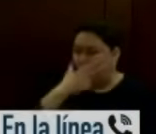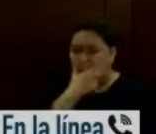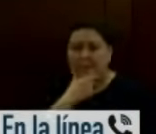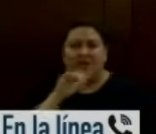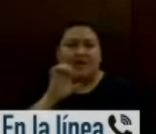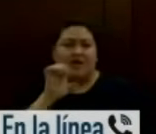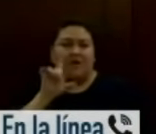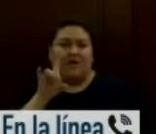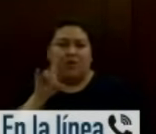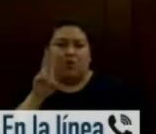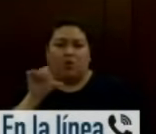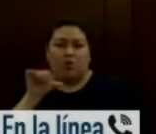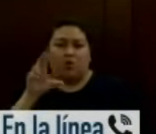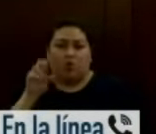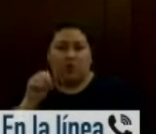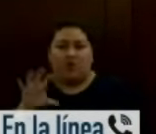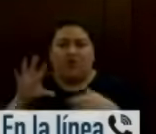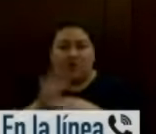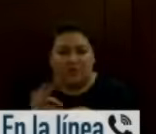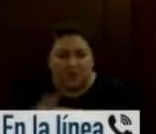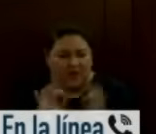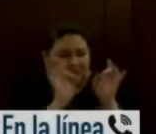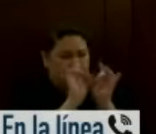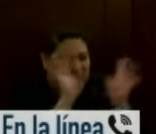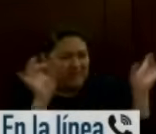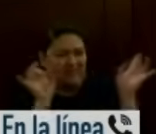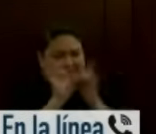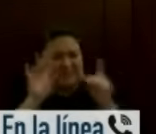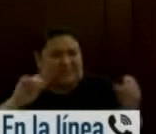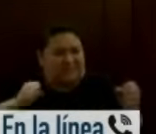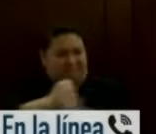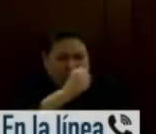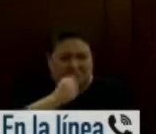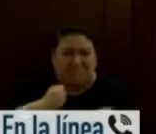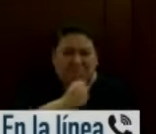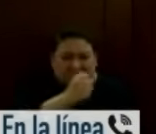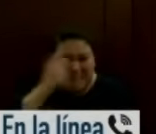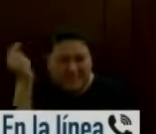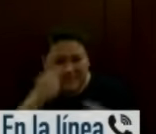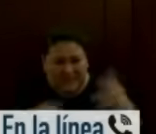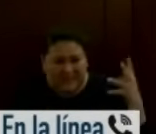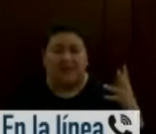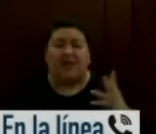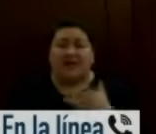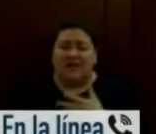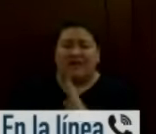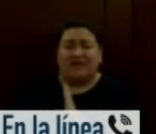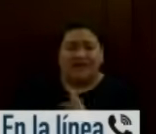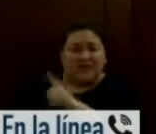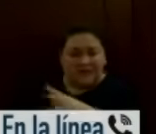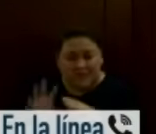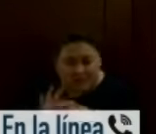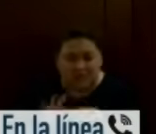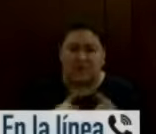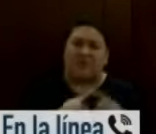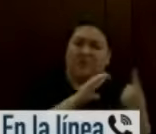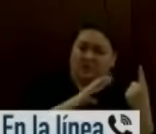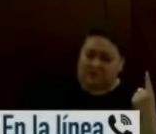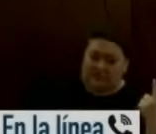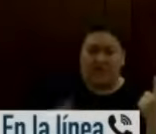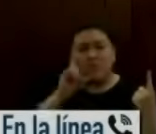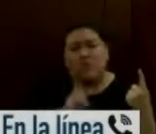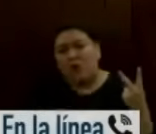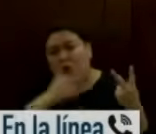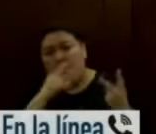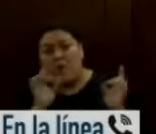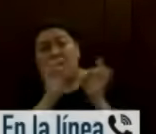cometidos dentro de los procesos electorales por la delincuencia organizada no prescriban nunca. Pegarle a la democracia, asesinar